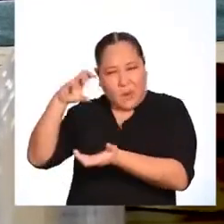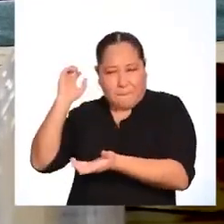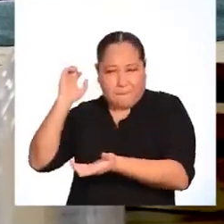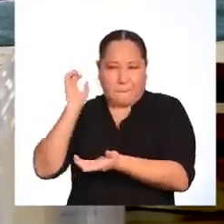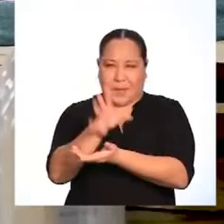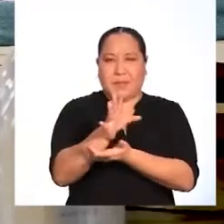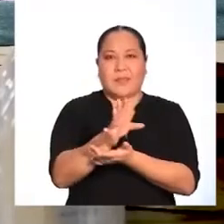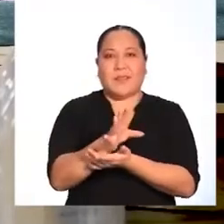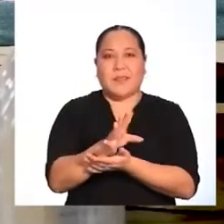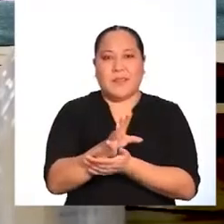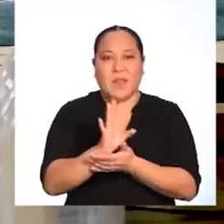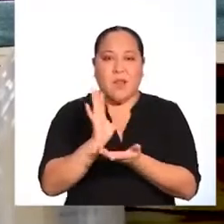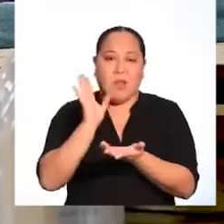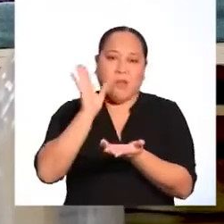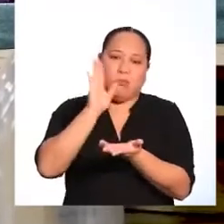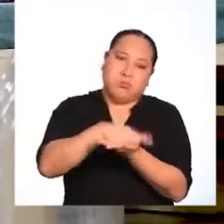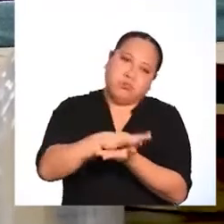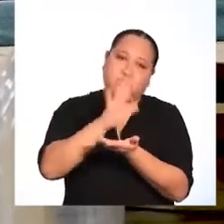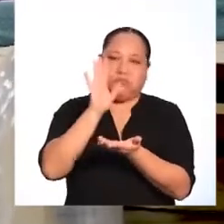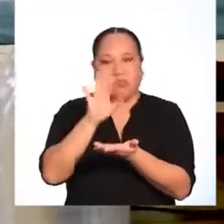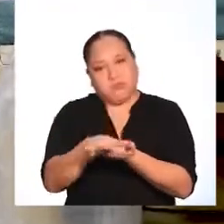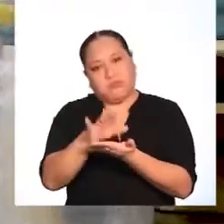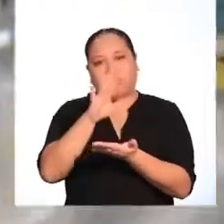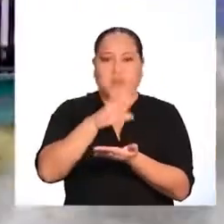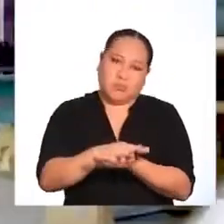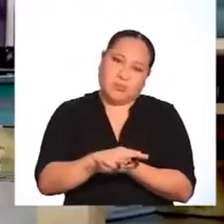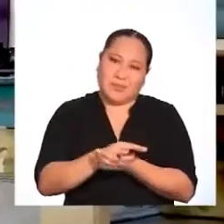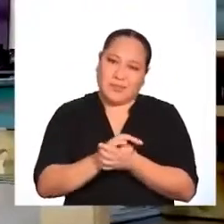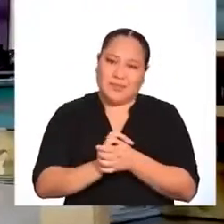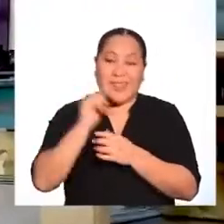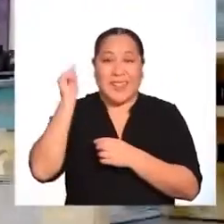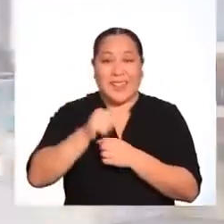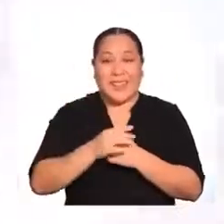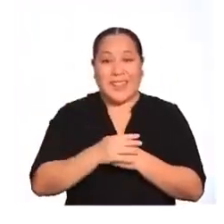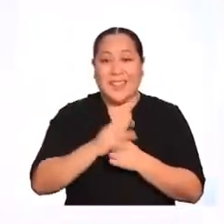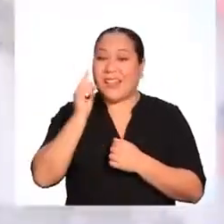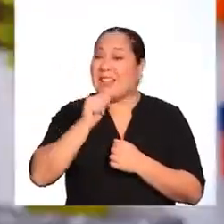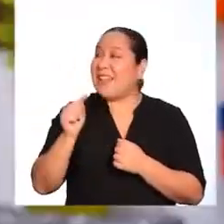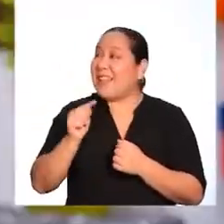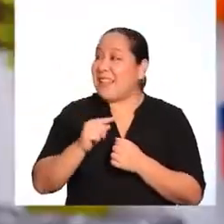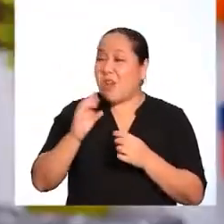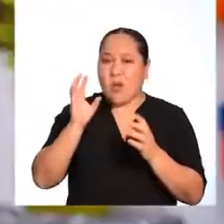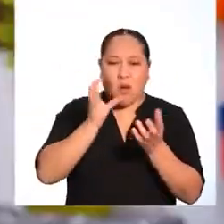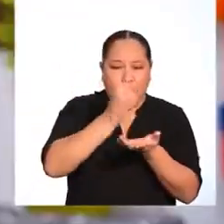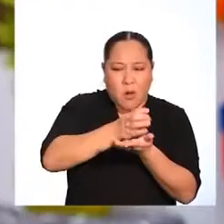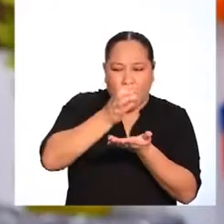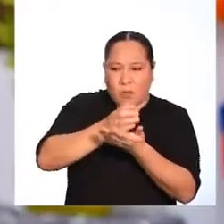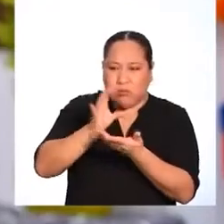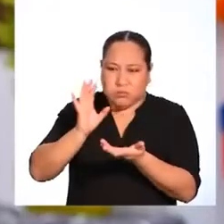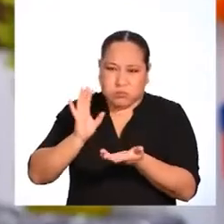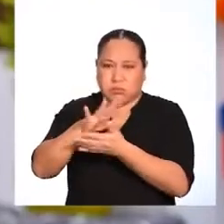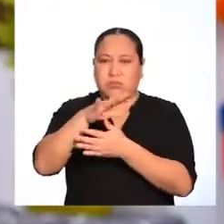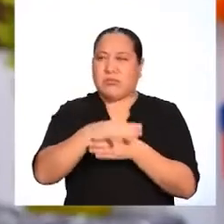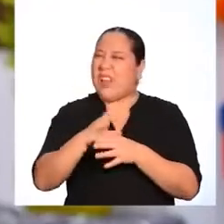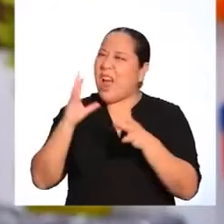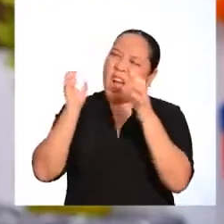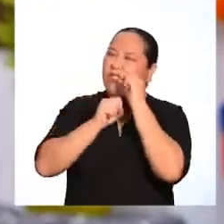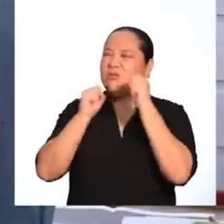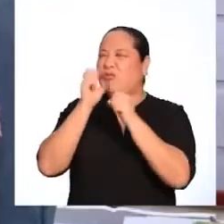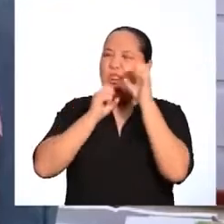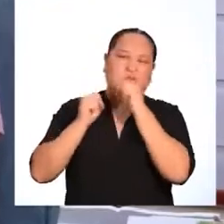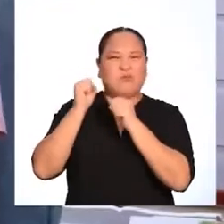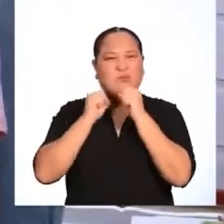una pelota para derribarlos tenemos que derribar todas las que podamos y